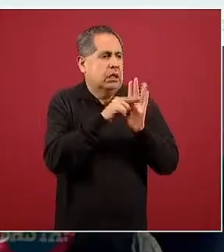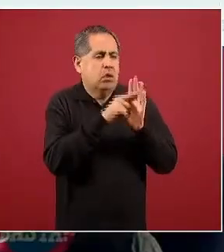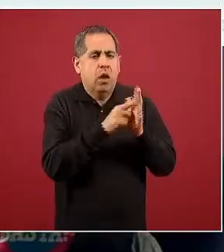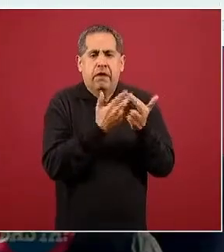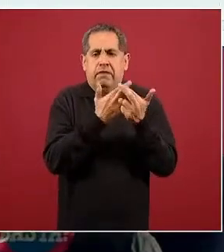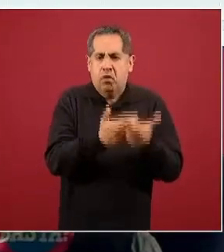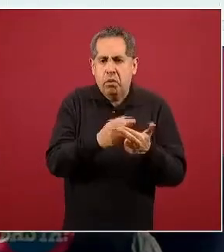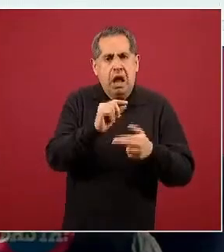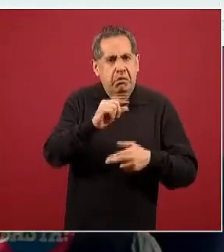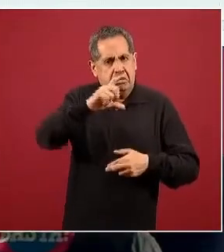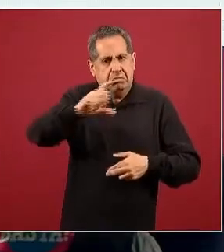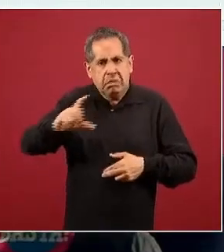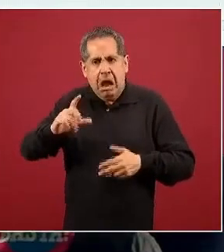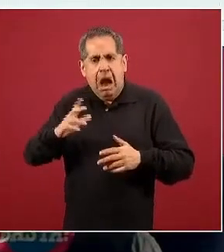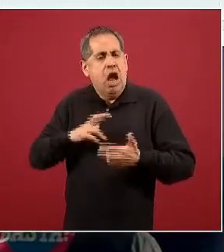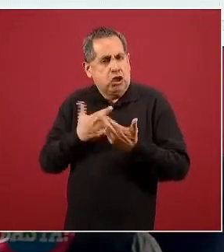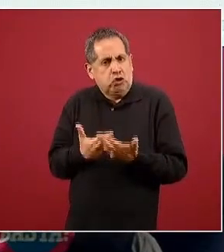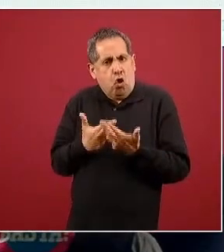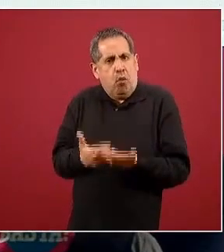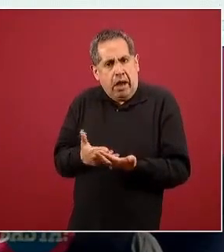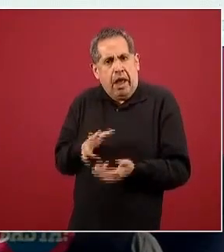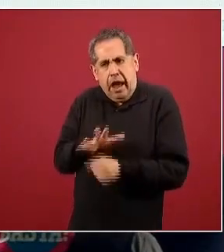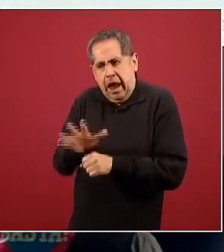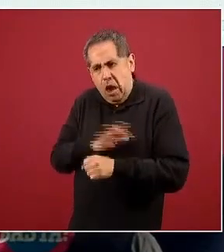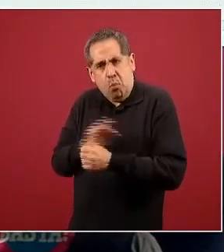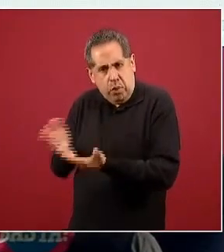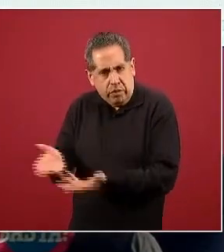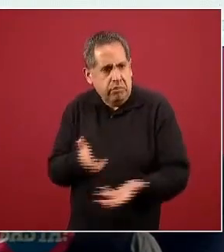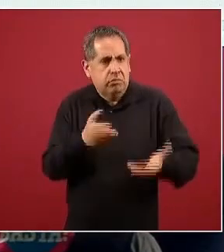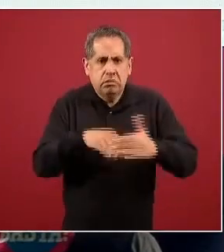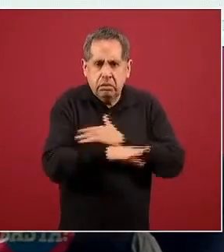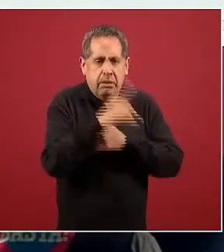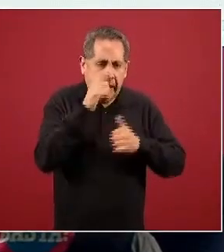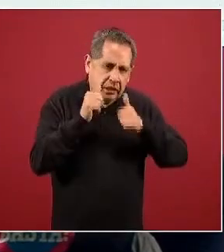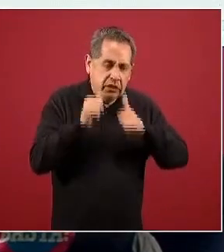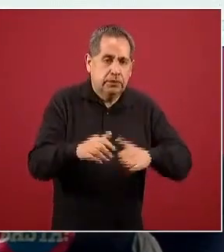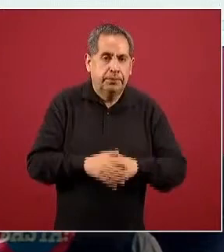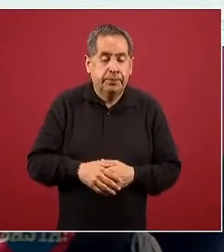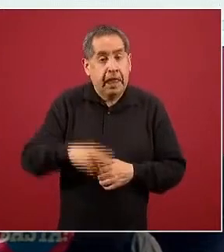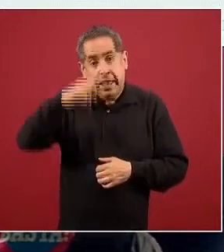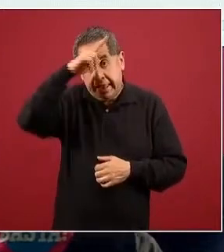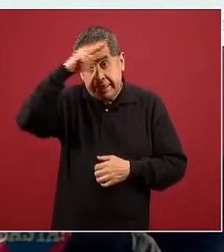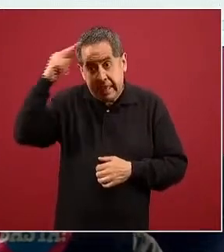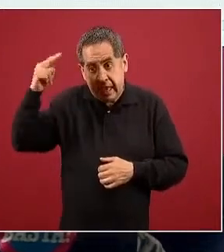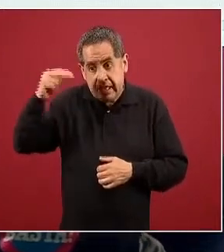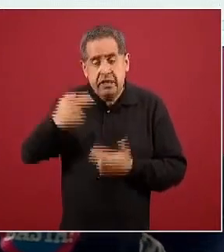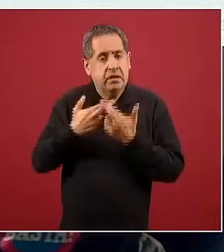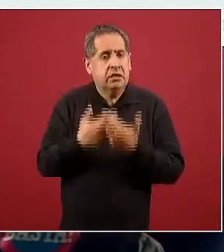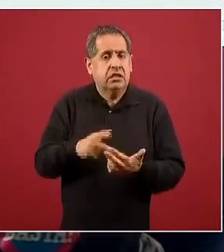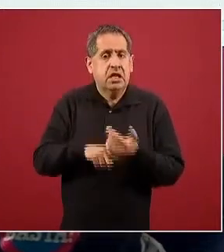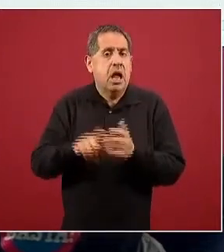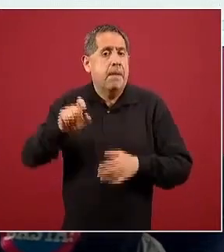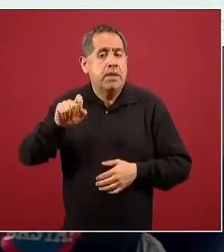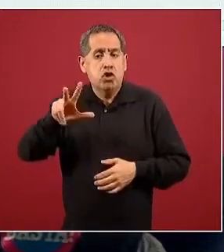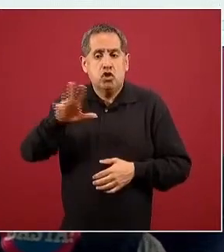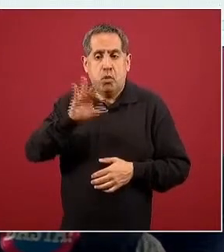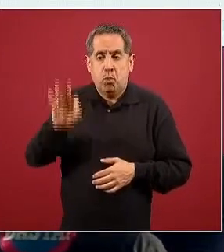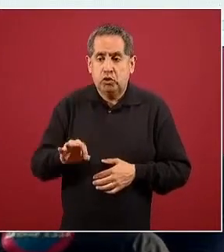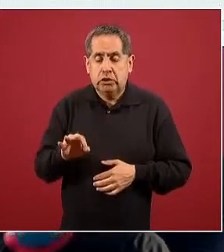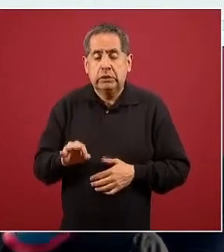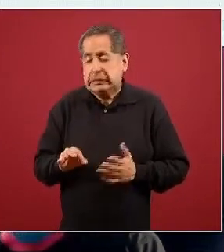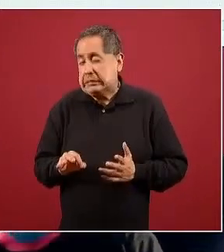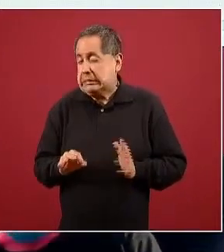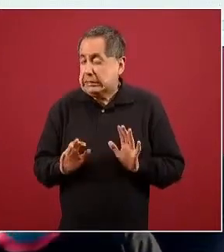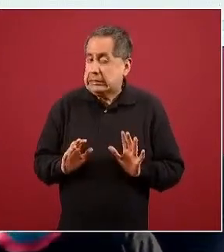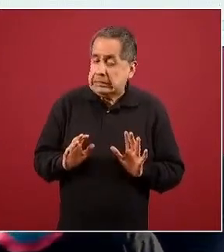negativo. Veamos también el lado positivo, la disponibilidad. El estado de Nayarit tiene una disponibilidad del 28%. El estado de